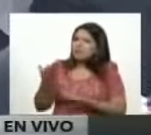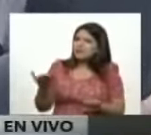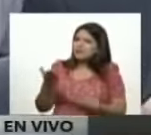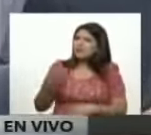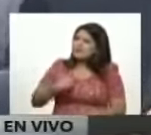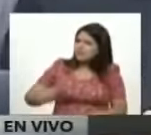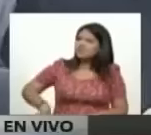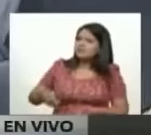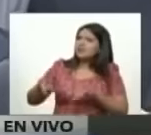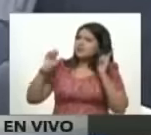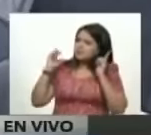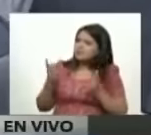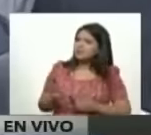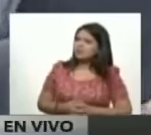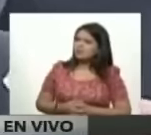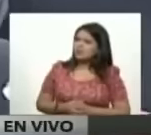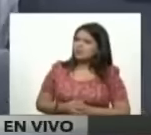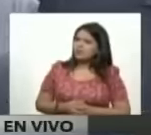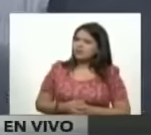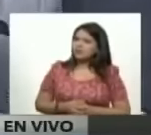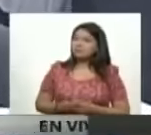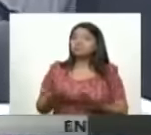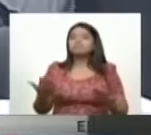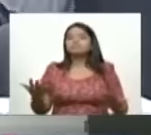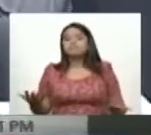habilitado? Porque, no sé, pero bueno,